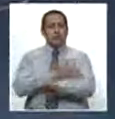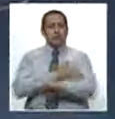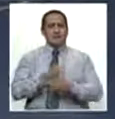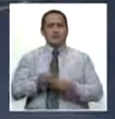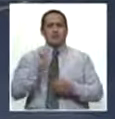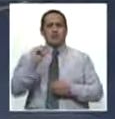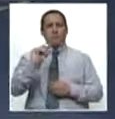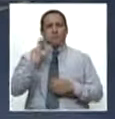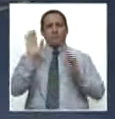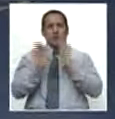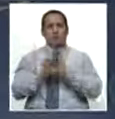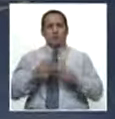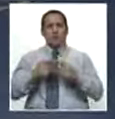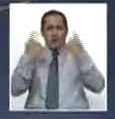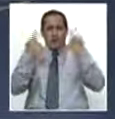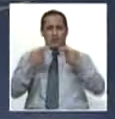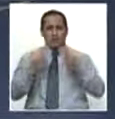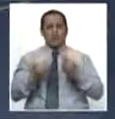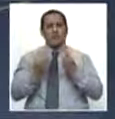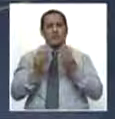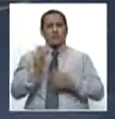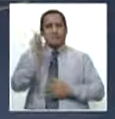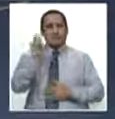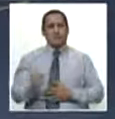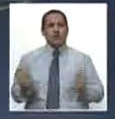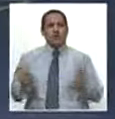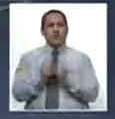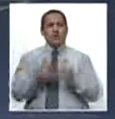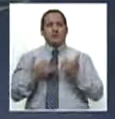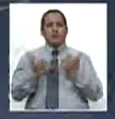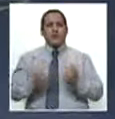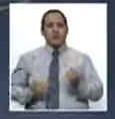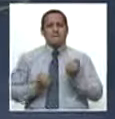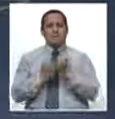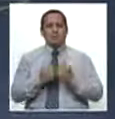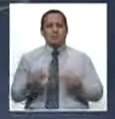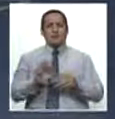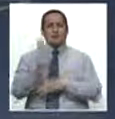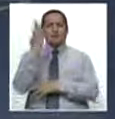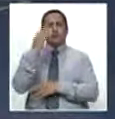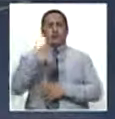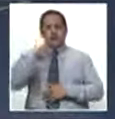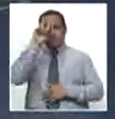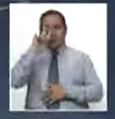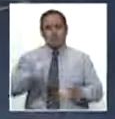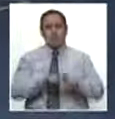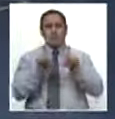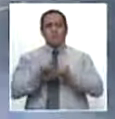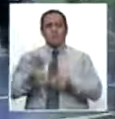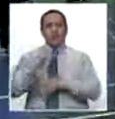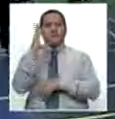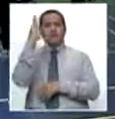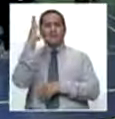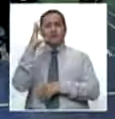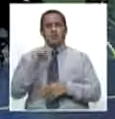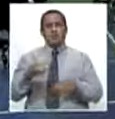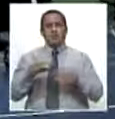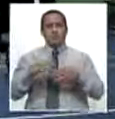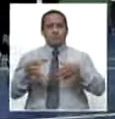un poco una iniciativa personal, acompañado del apoyo tanto de la Federación Peruana como de la Confederación